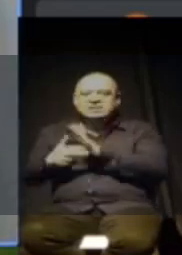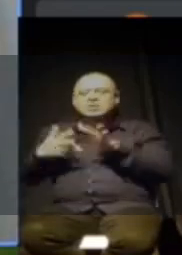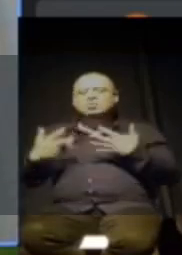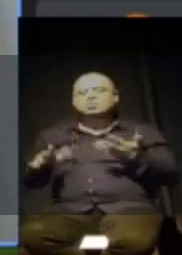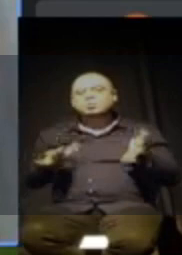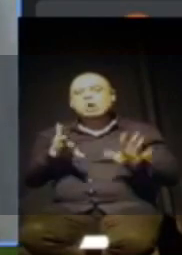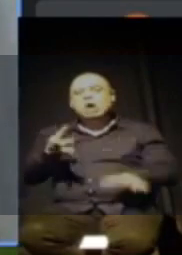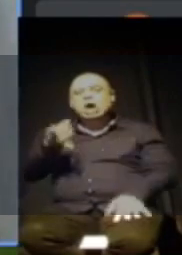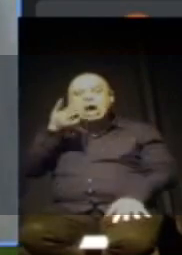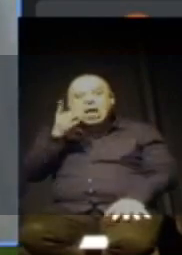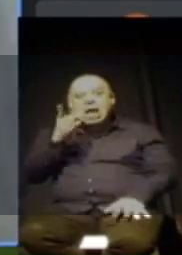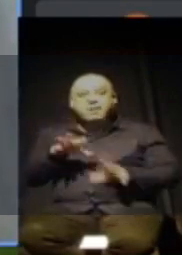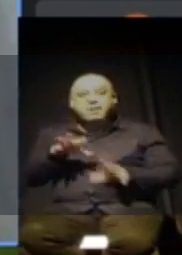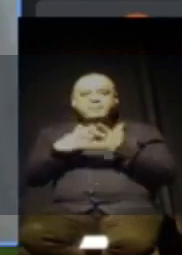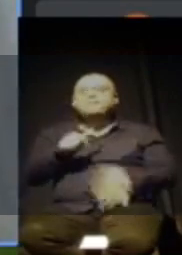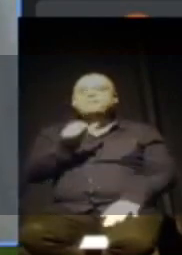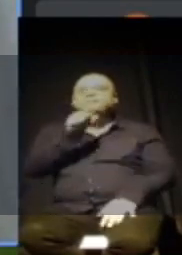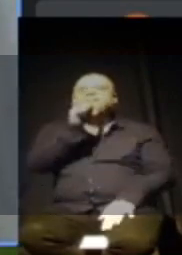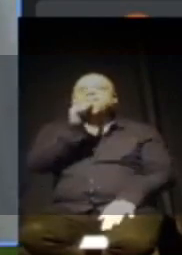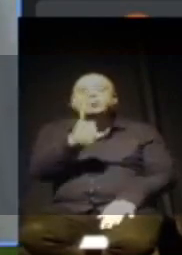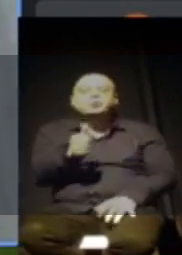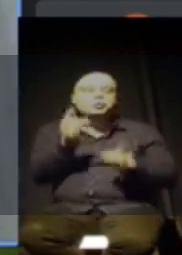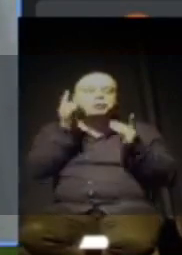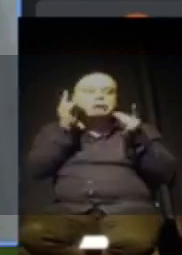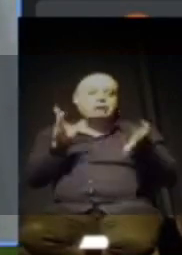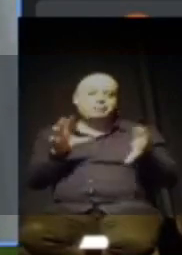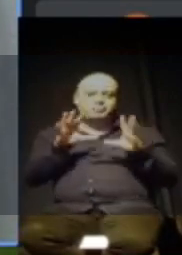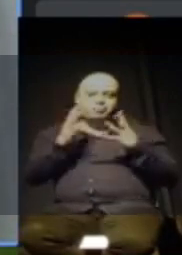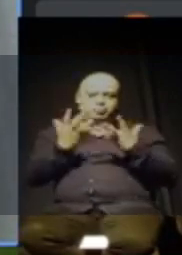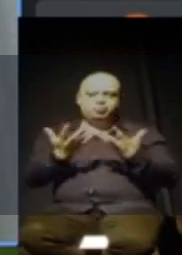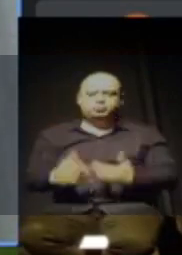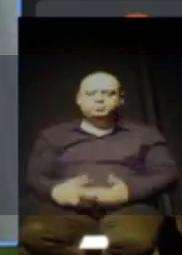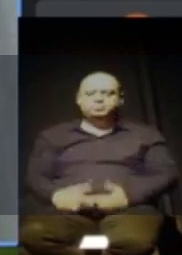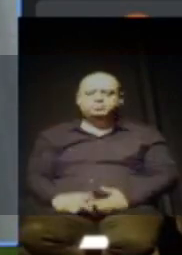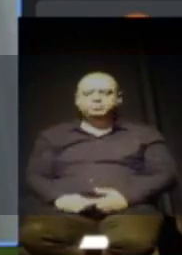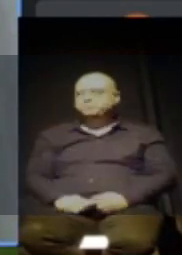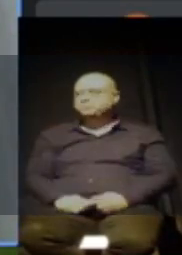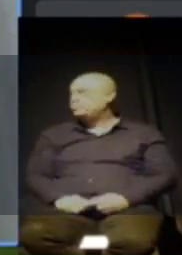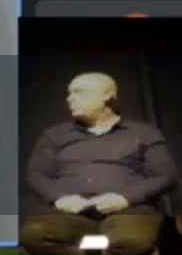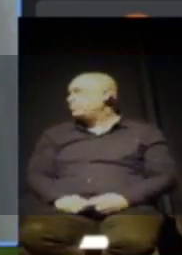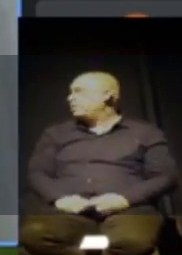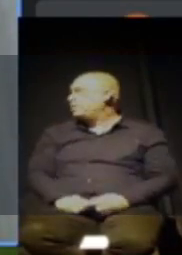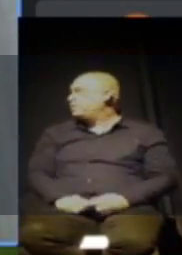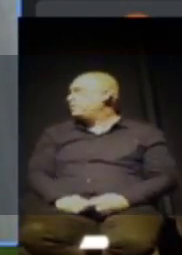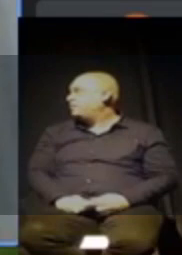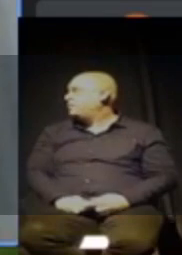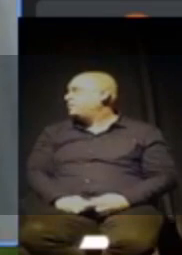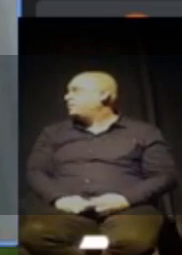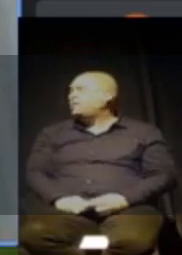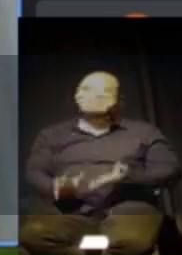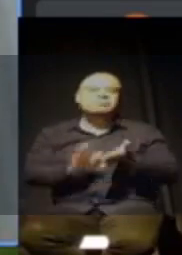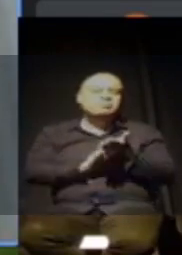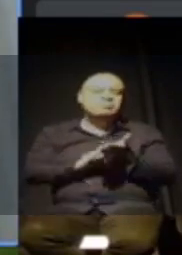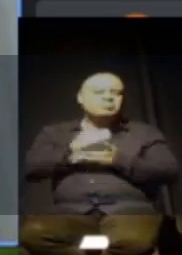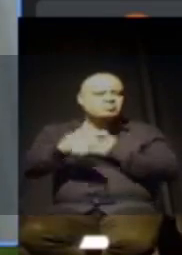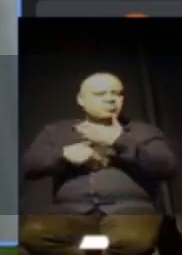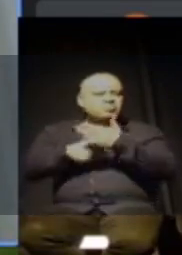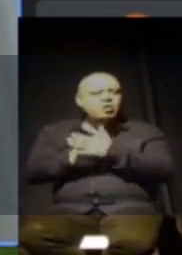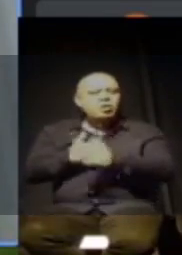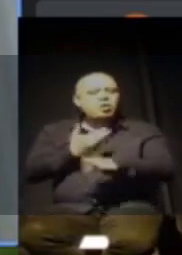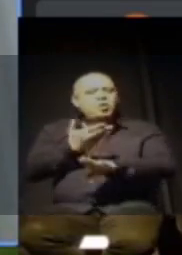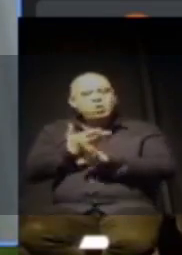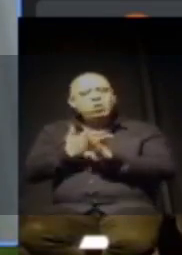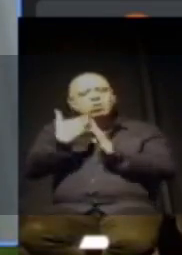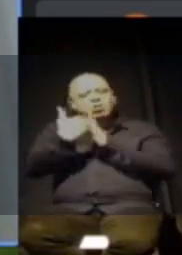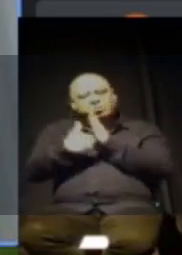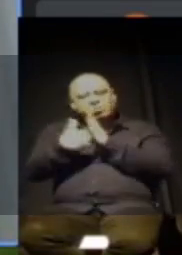contra las africanías como crímenes de lesa humanidad. Un segundo elemento sería la reparación histórica, lo que implica documentar pues,